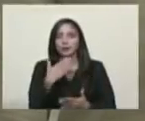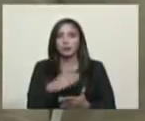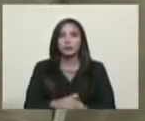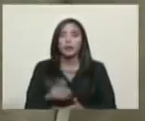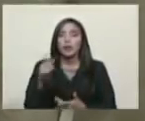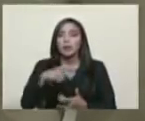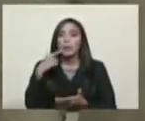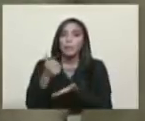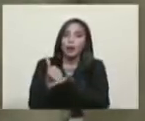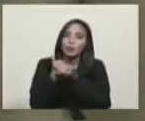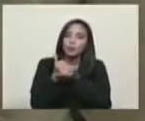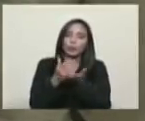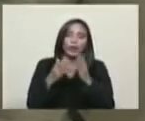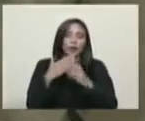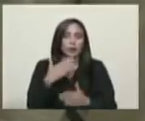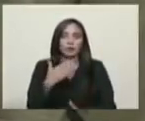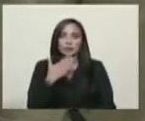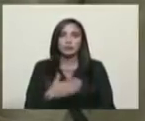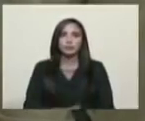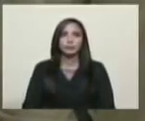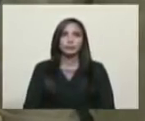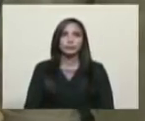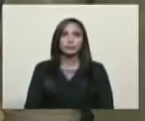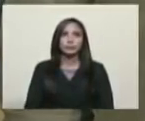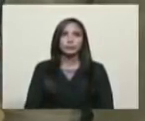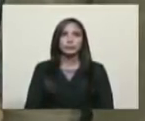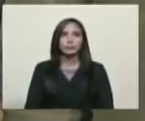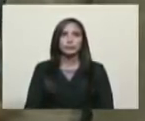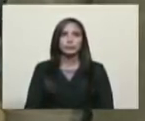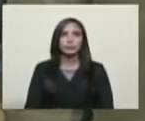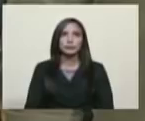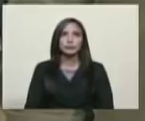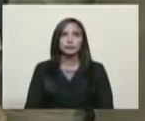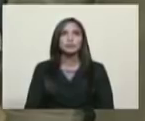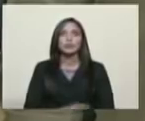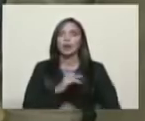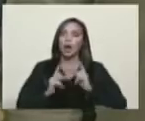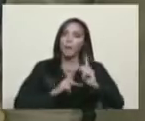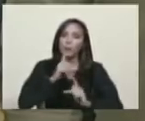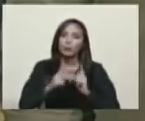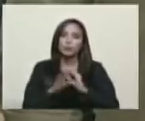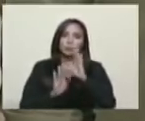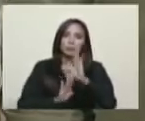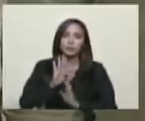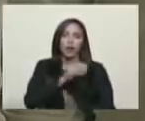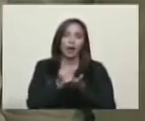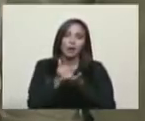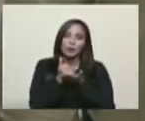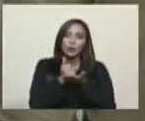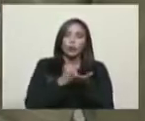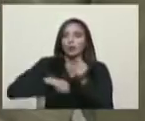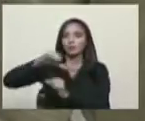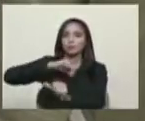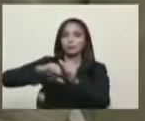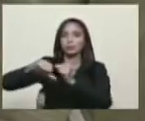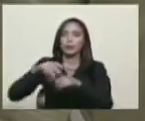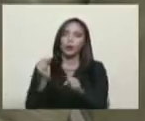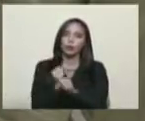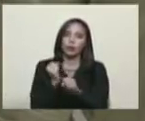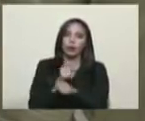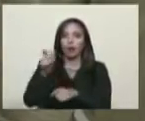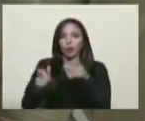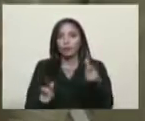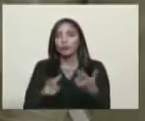prestarnos la ayuda para que este centro salga a producir. Será un beneficio tanto para los trabajadores como para